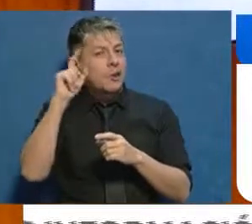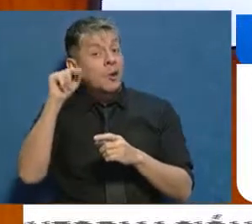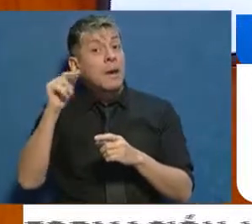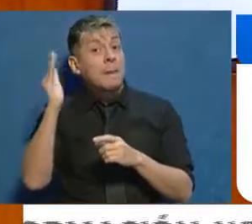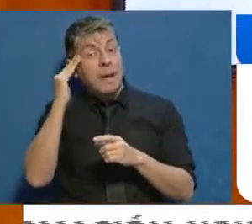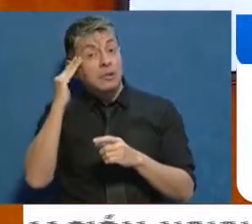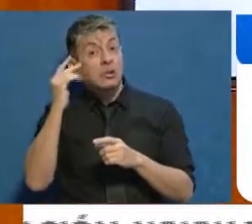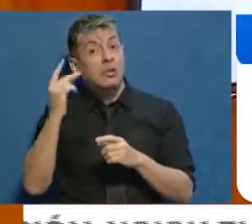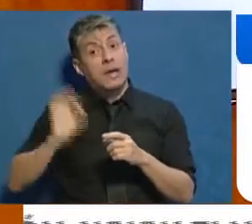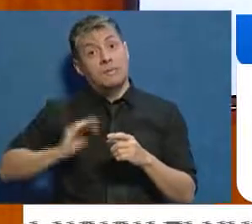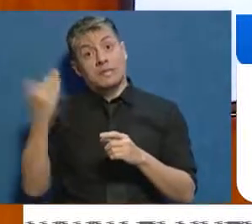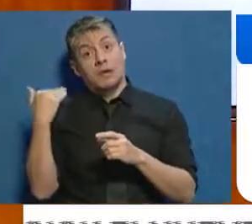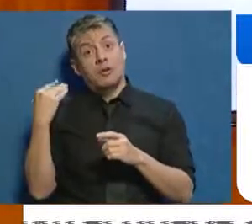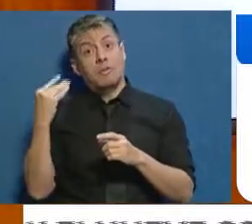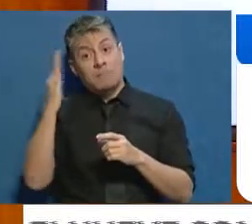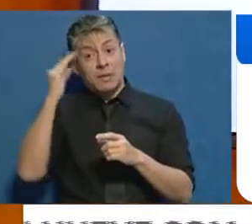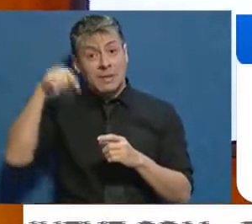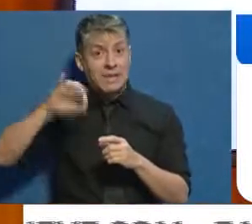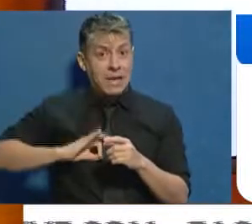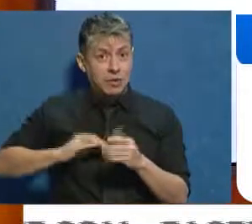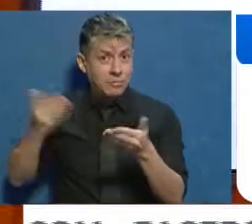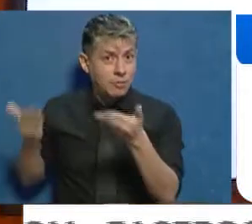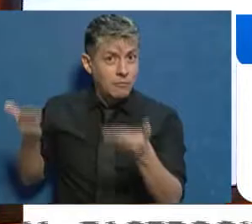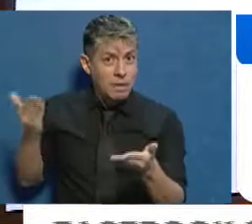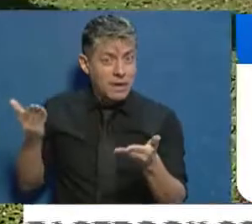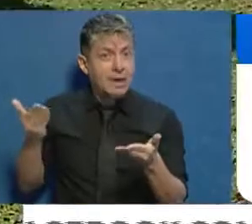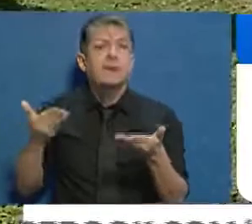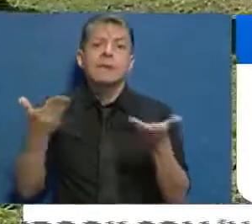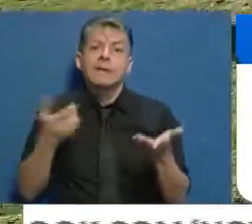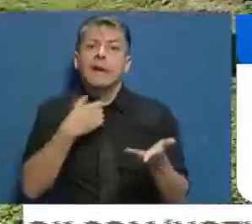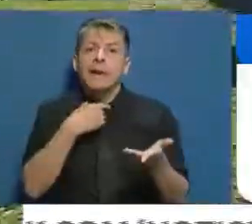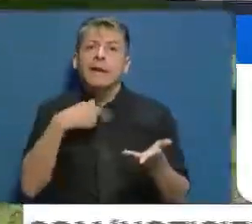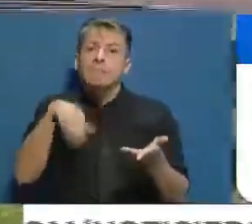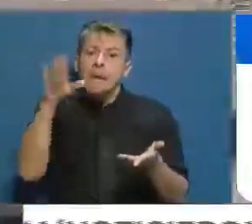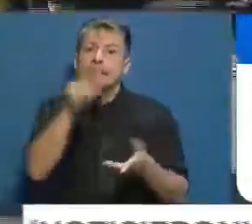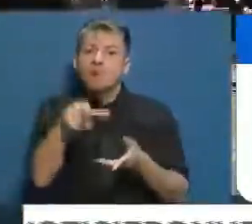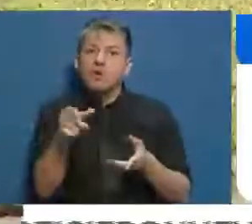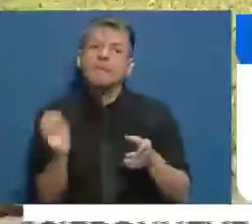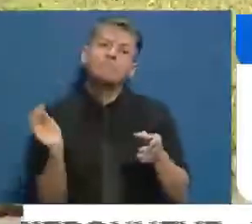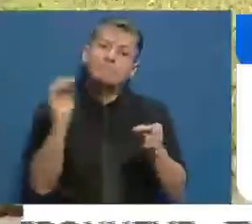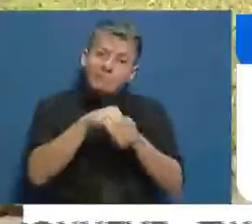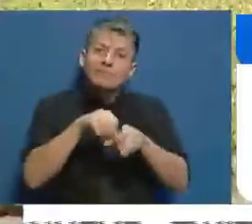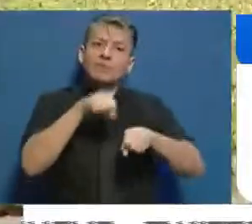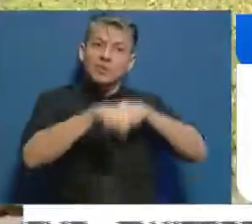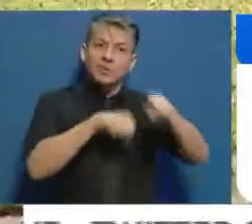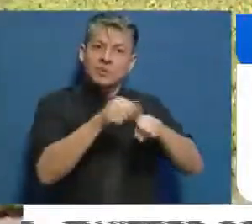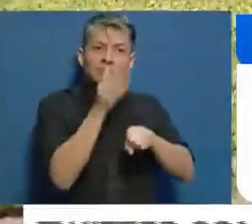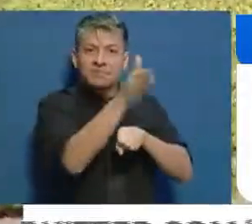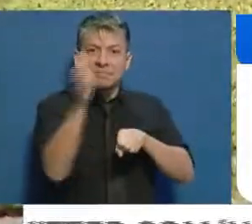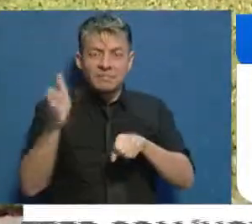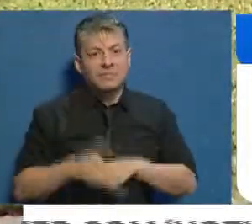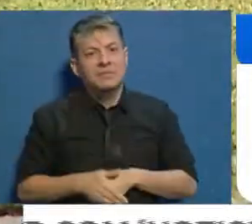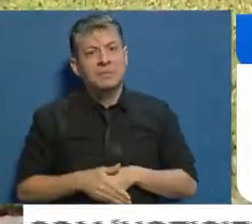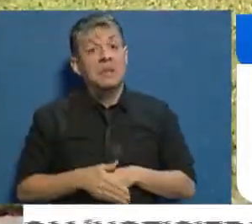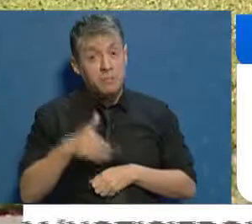de 2020. Por eso quieren que sean cada vez más los que se suben a la bici para trasladarse. De este modo anunciaron que en los próximos